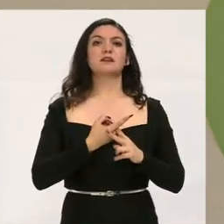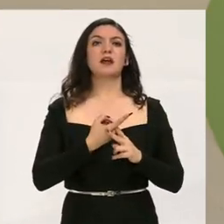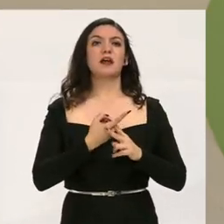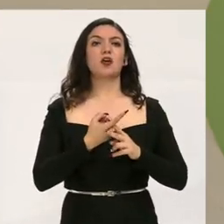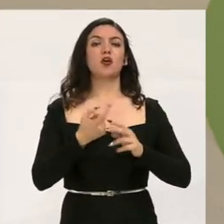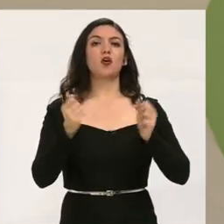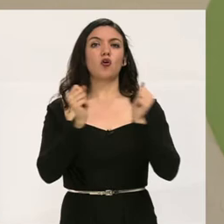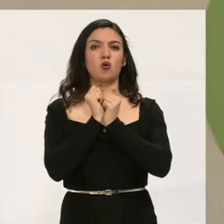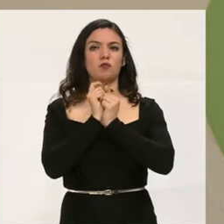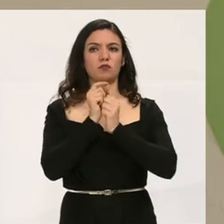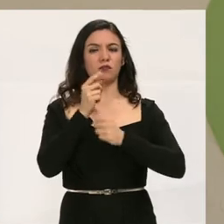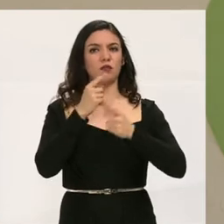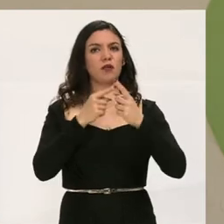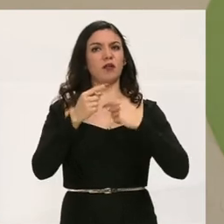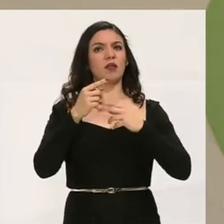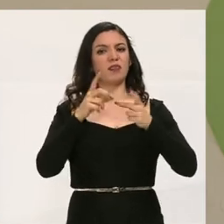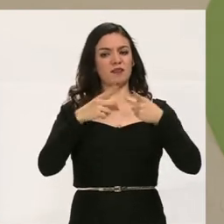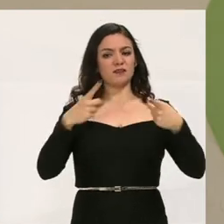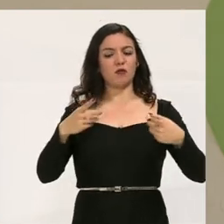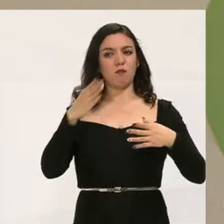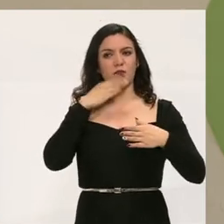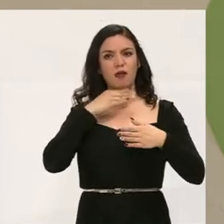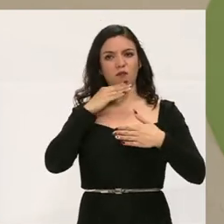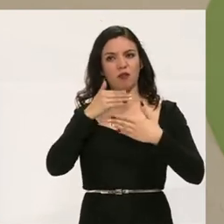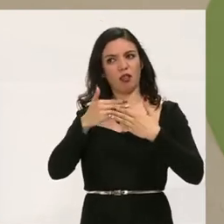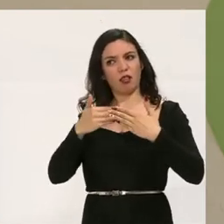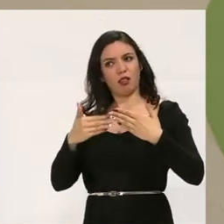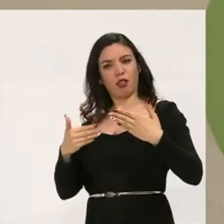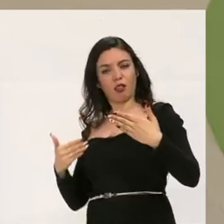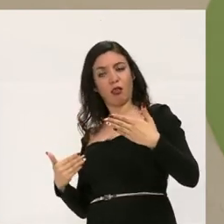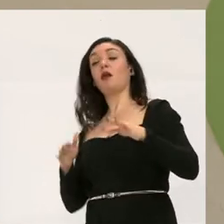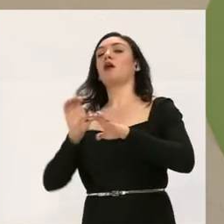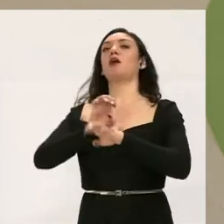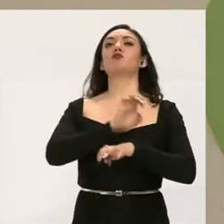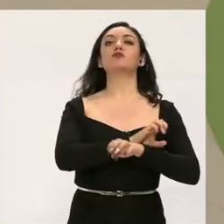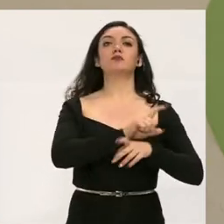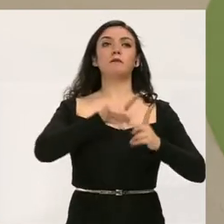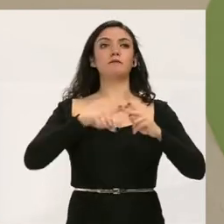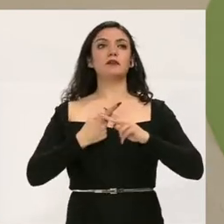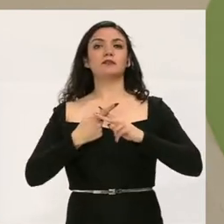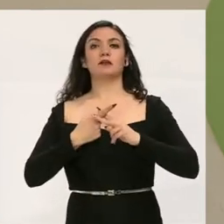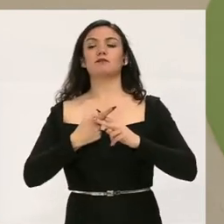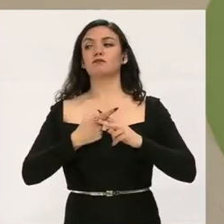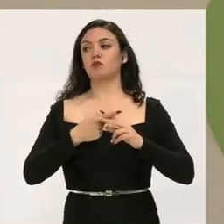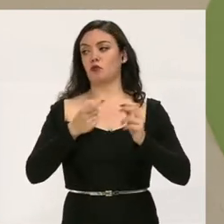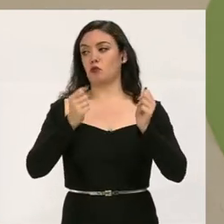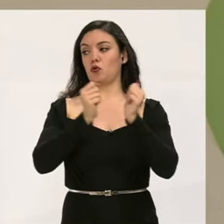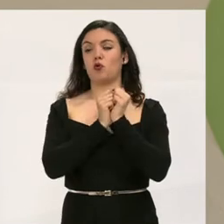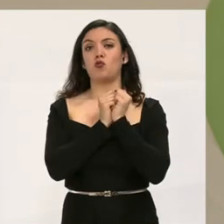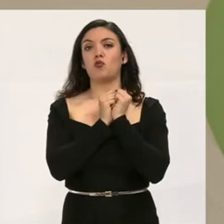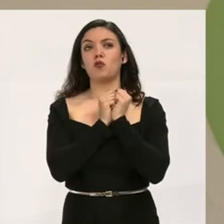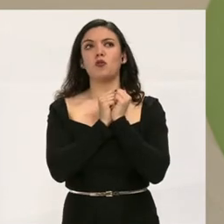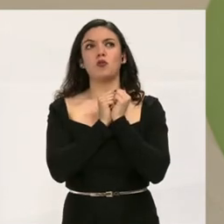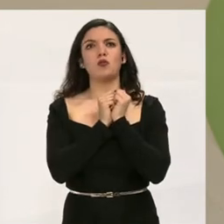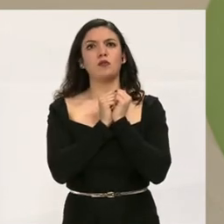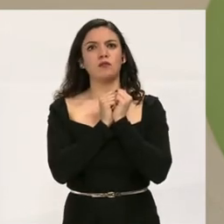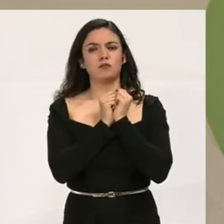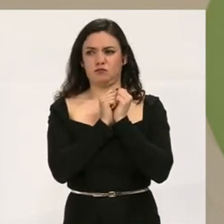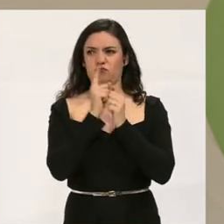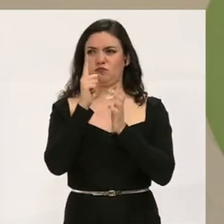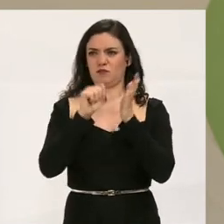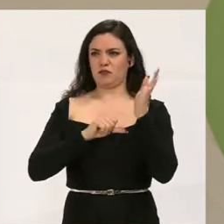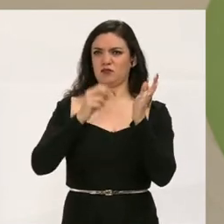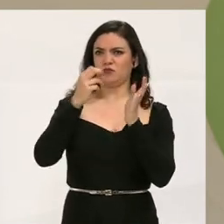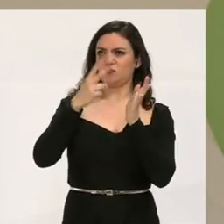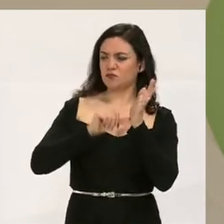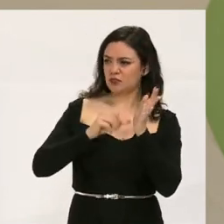que empiezan con retraso del neurodesarrollo, ¿sale? Entonces empiezan con retraso de que pues dices, no,